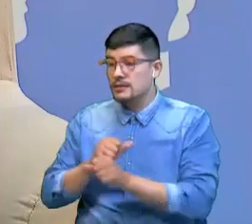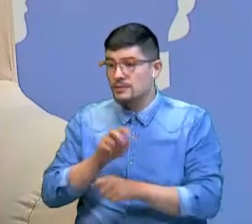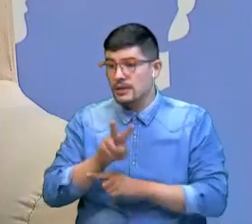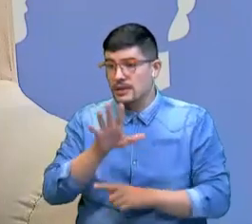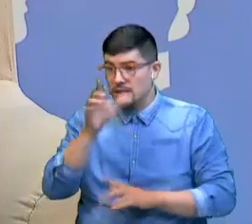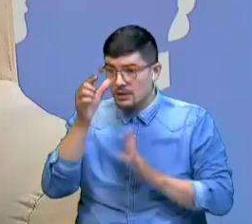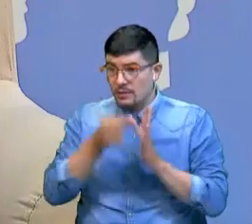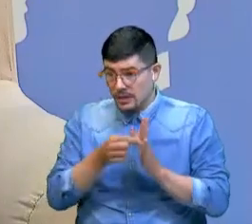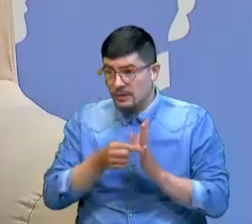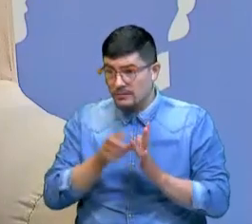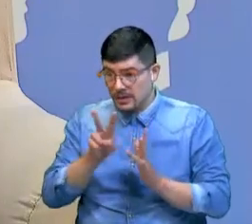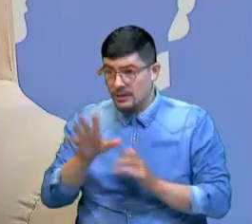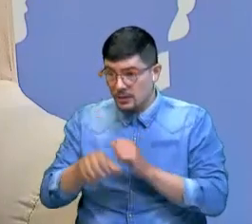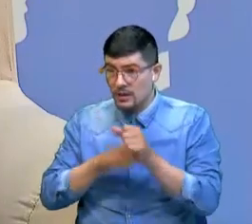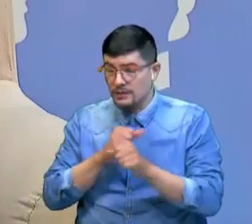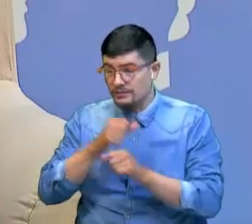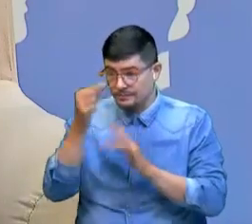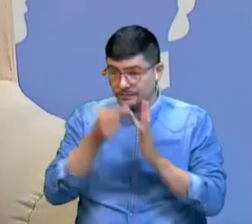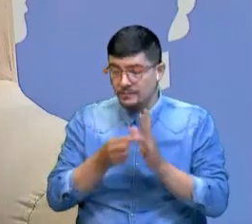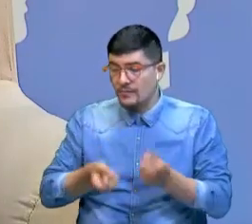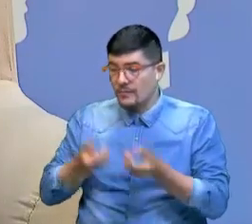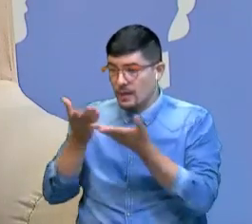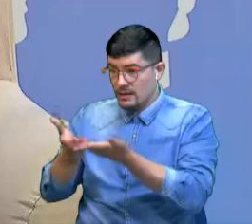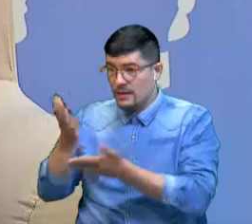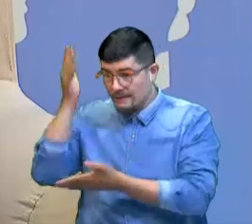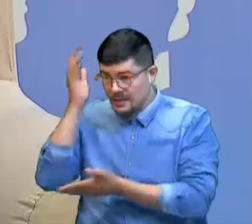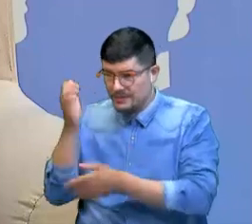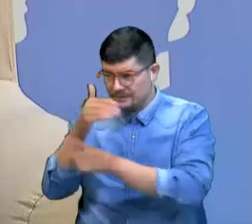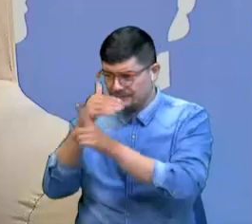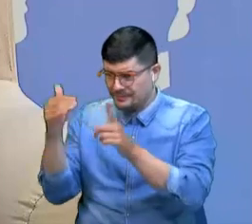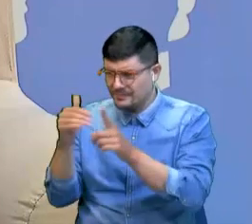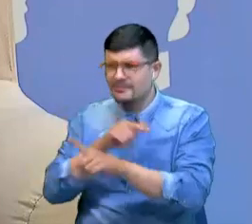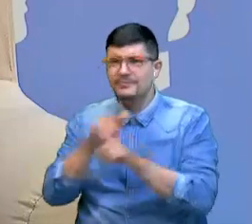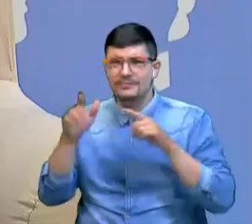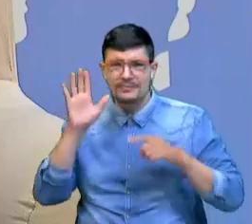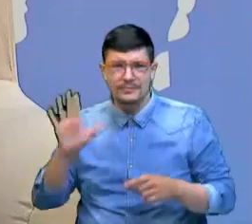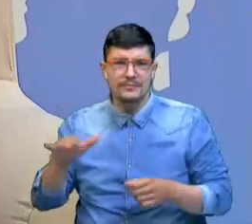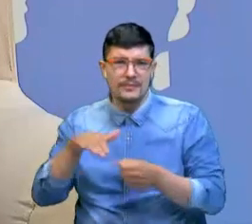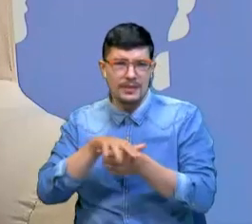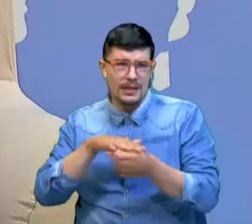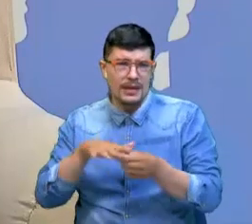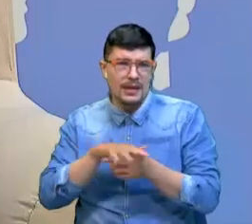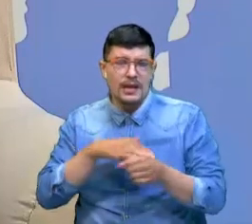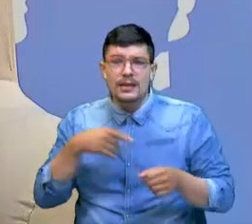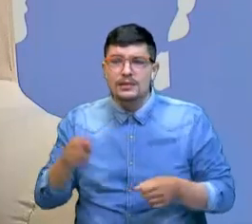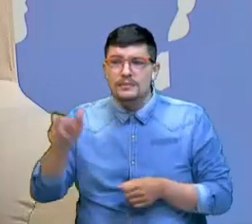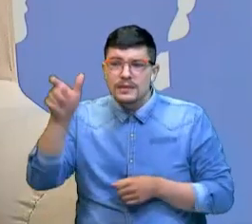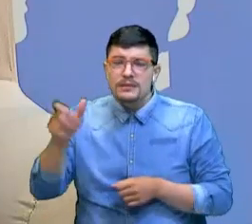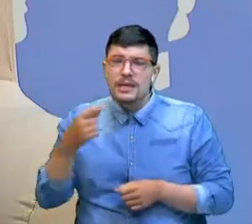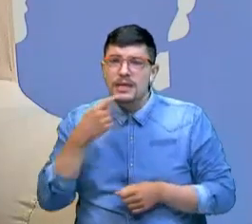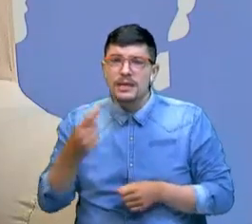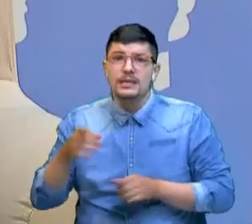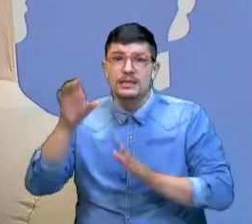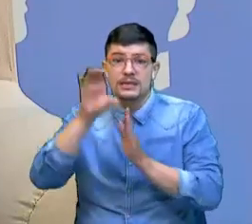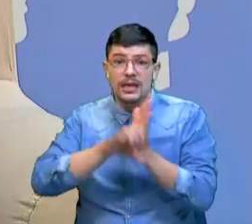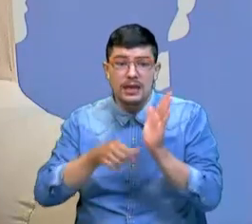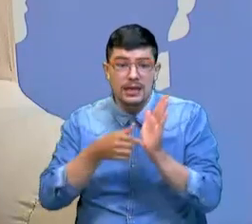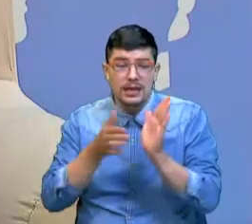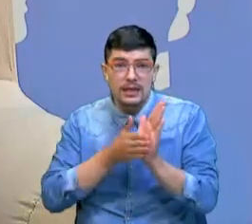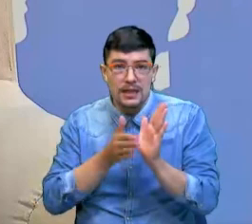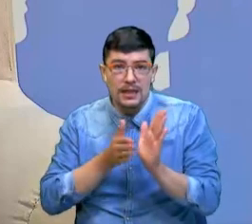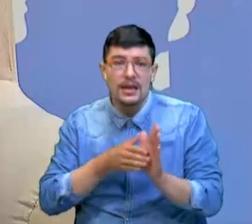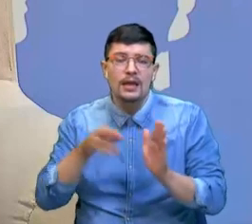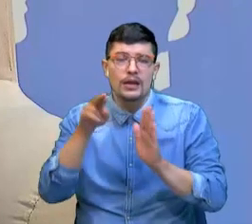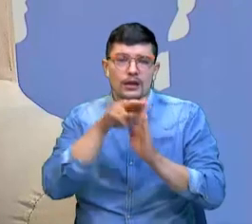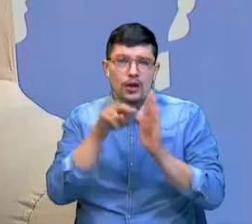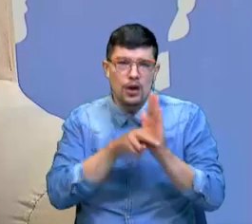25 de matrimonio, y entregan la pensión de manera proporcional. Es una situación que, como la convivencia se acredita por